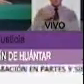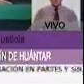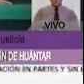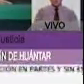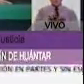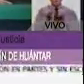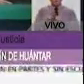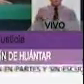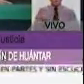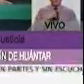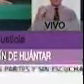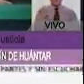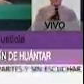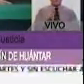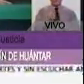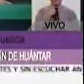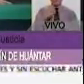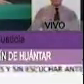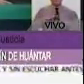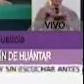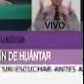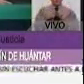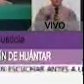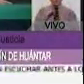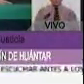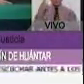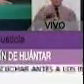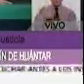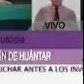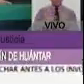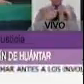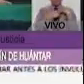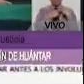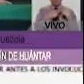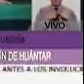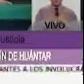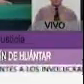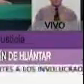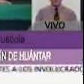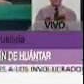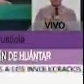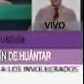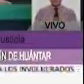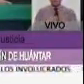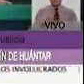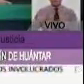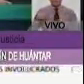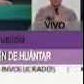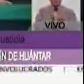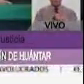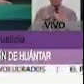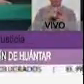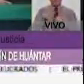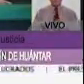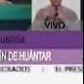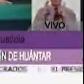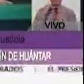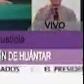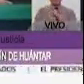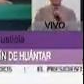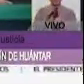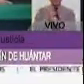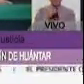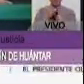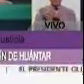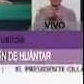sin embargo, eran aquellos que estaban denunciados como autores mediatos y el Ministerio de Defensa. En sede internacional, hay que